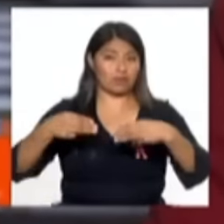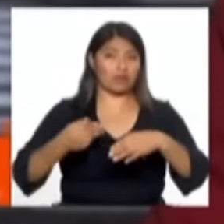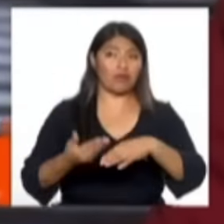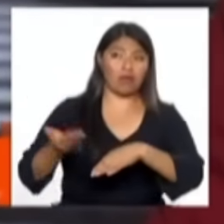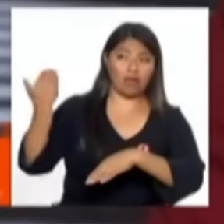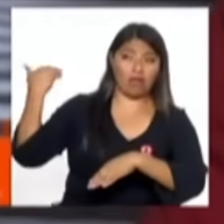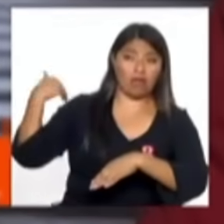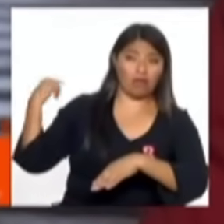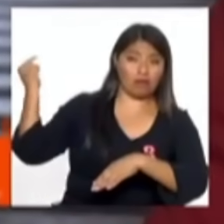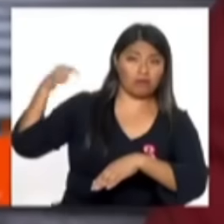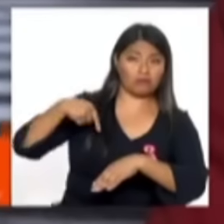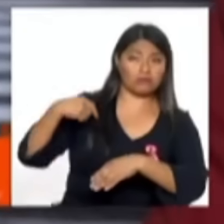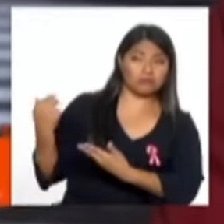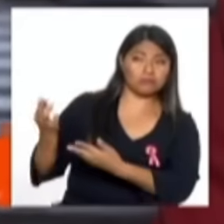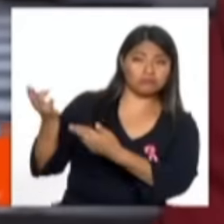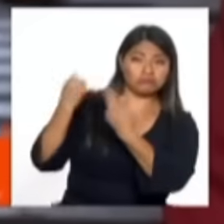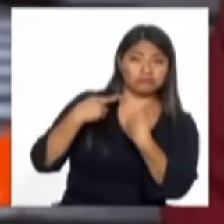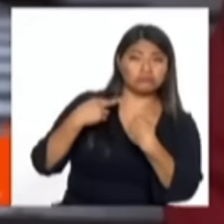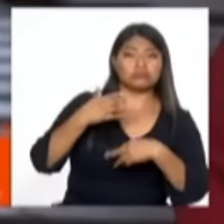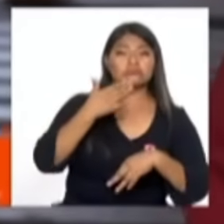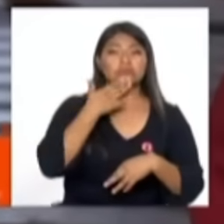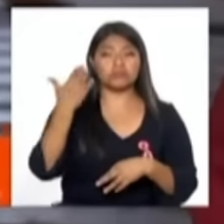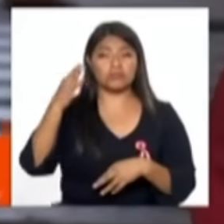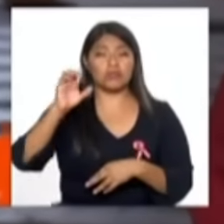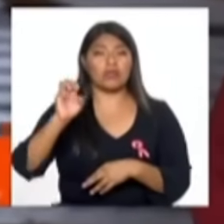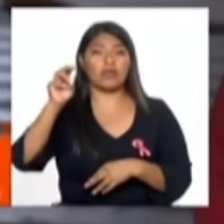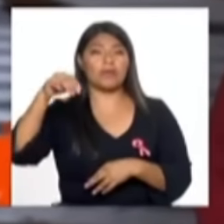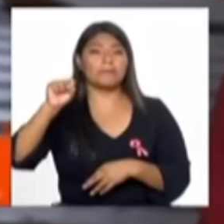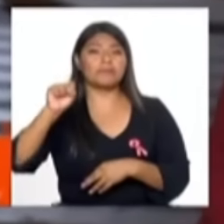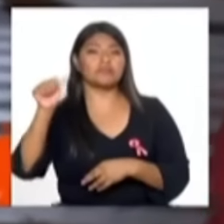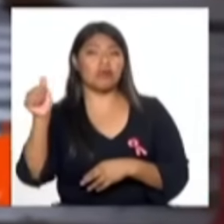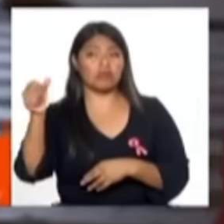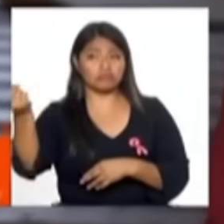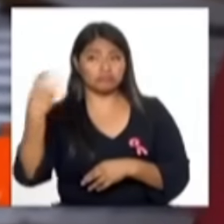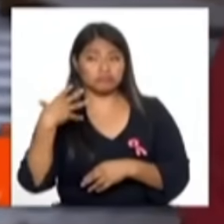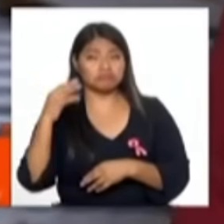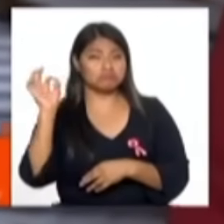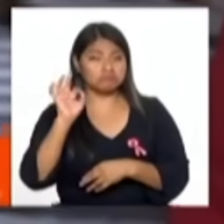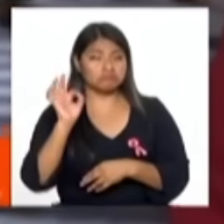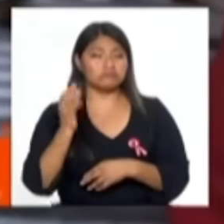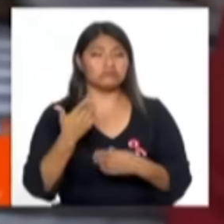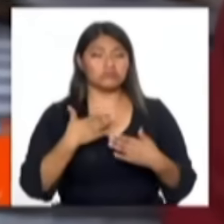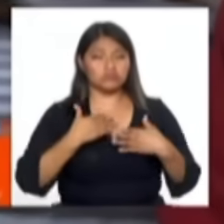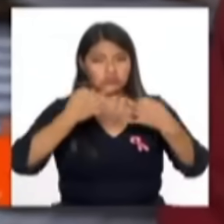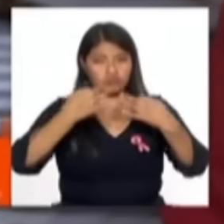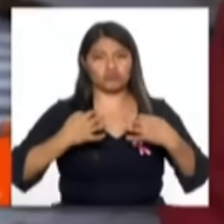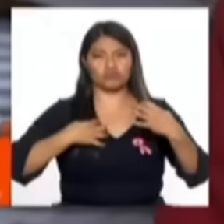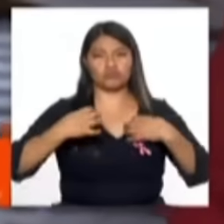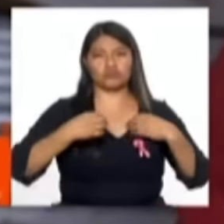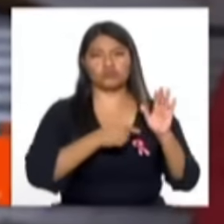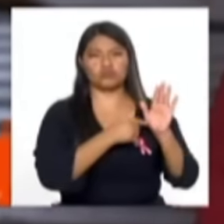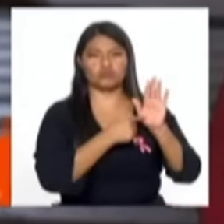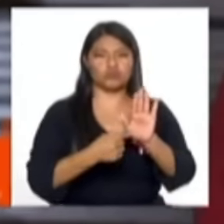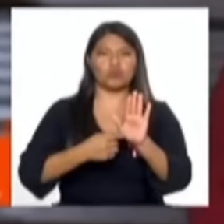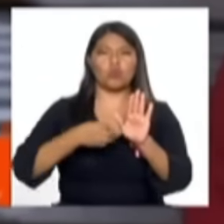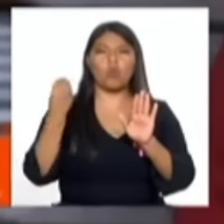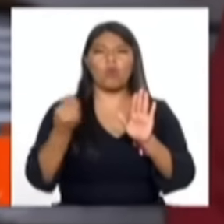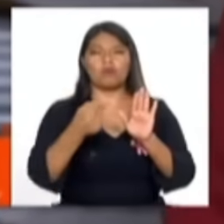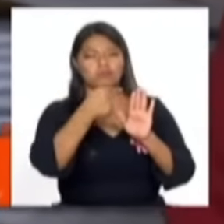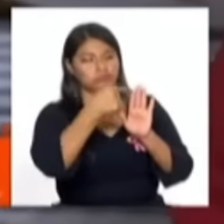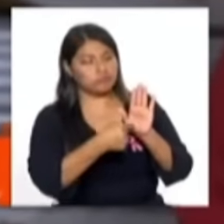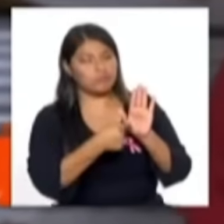tampoco la respuesta de parte de EMSA. Bueno, nuestro pliego de reclamo es que